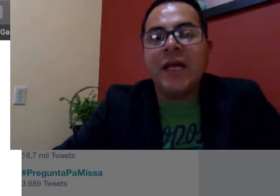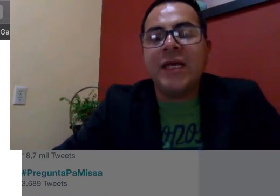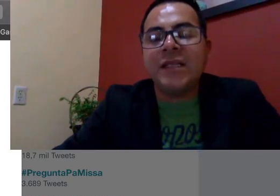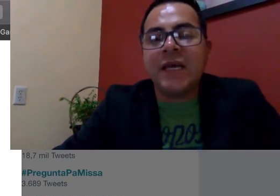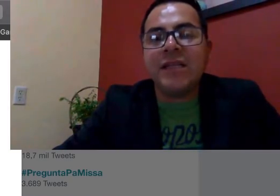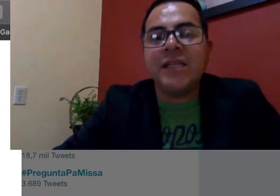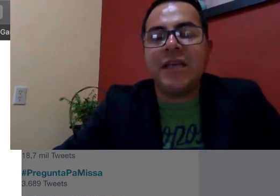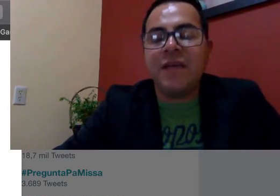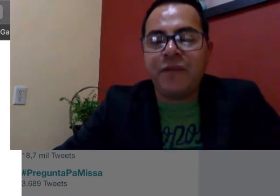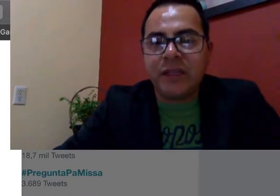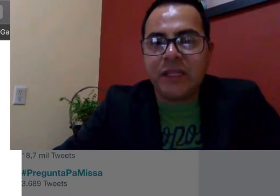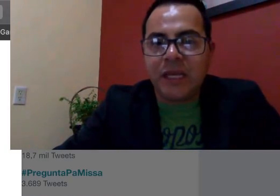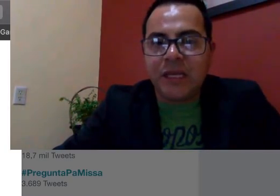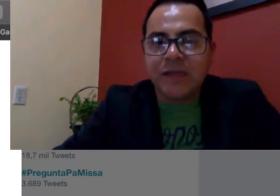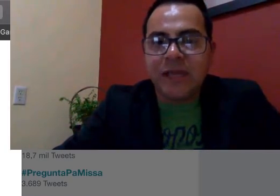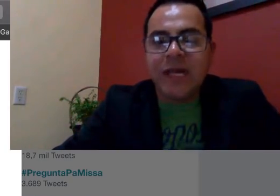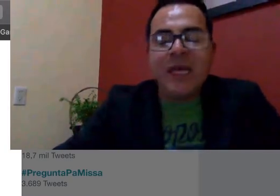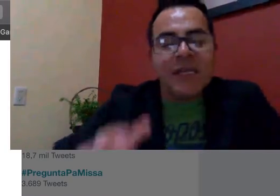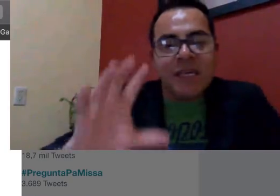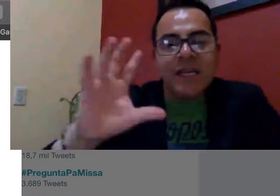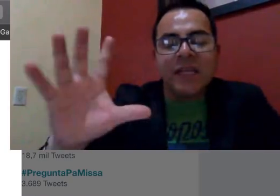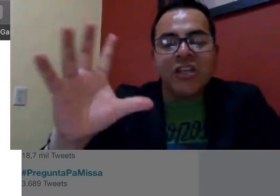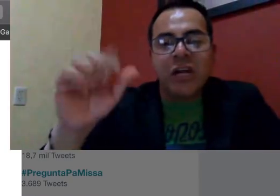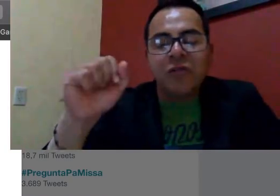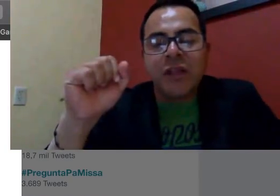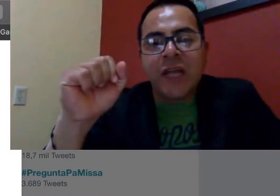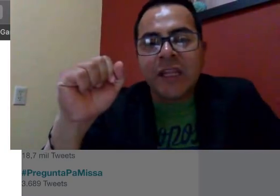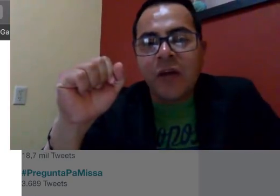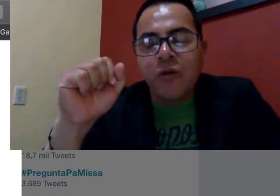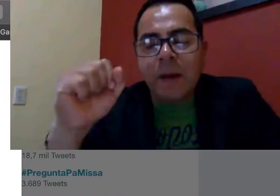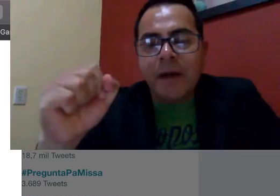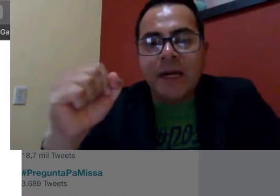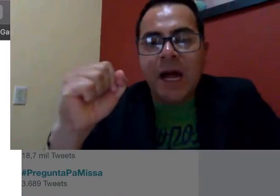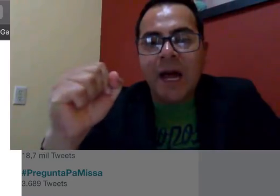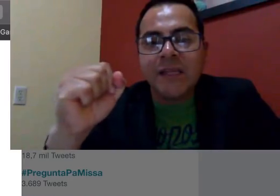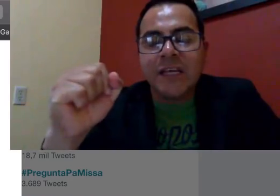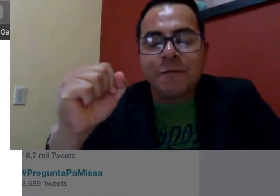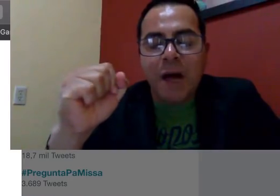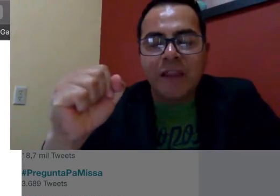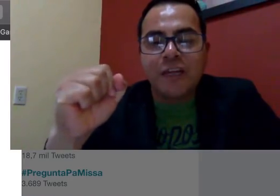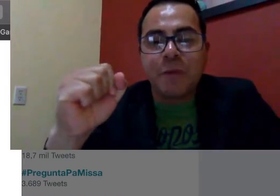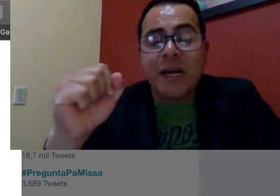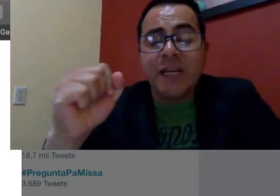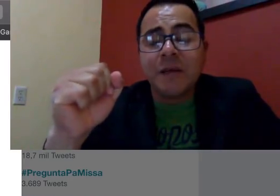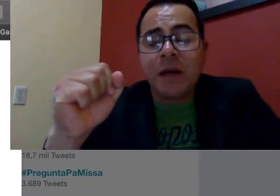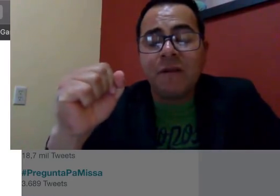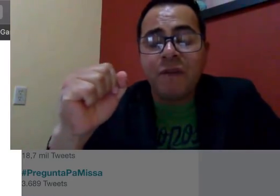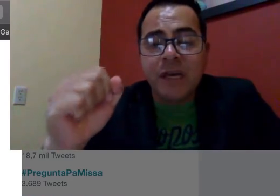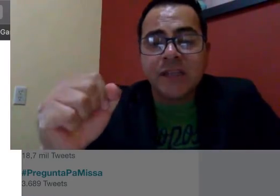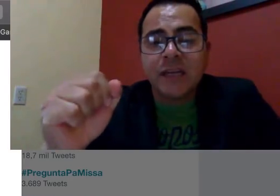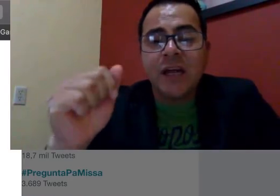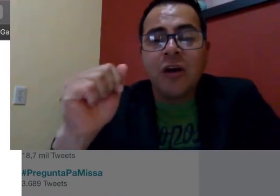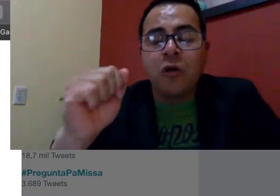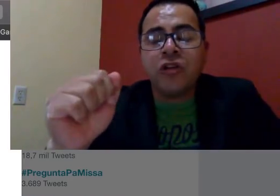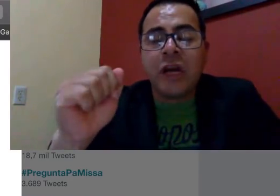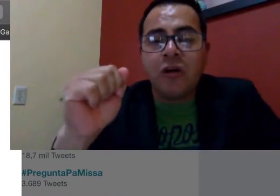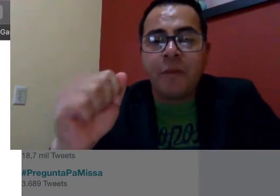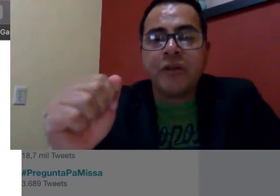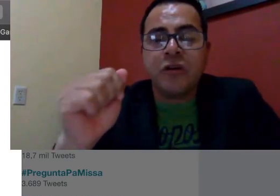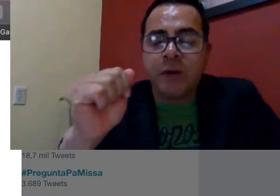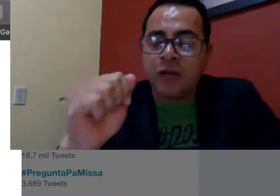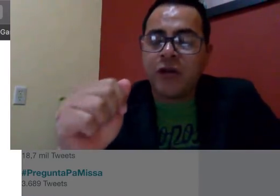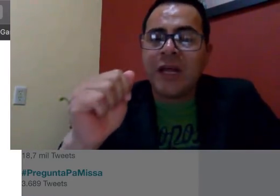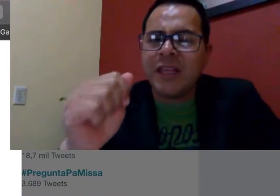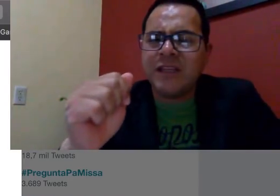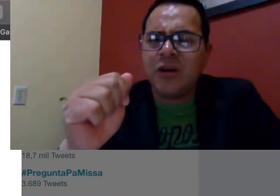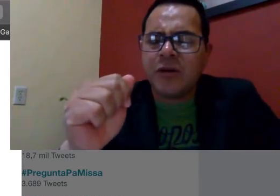programa Estancias Infantiles, y es quien está echando a andar de alguna manera a estas madres para que se manifiesten contra